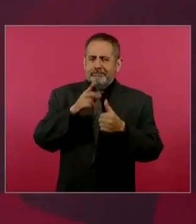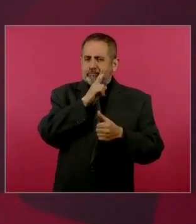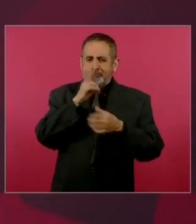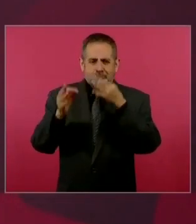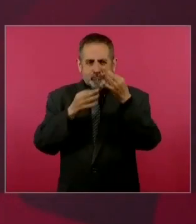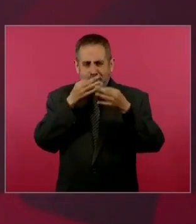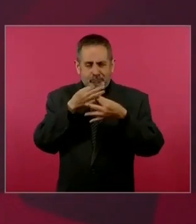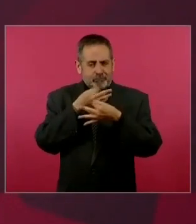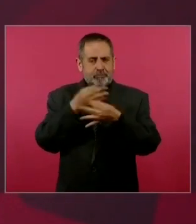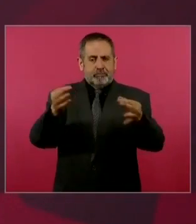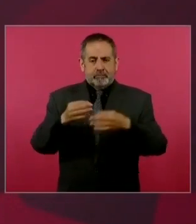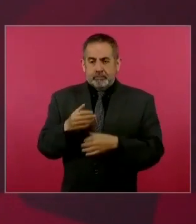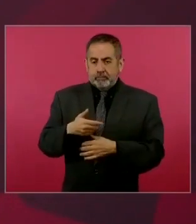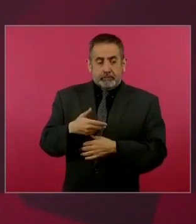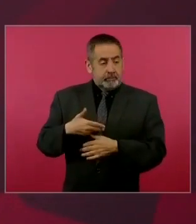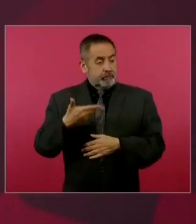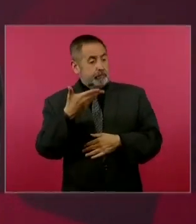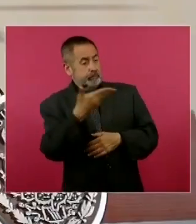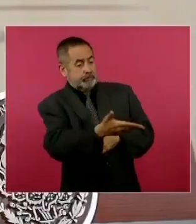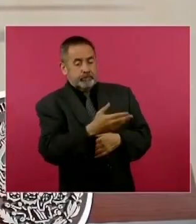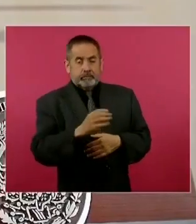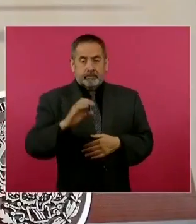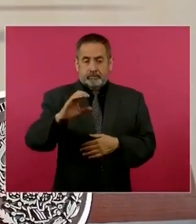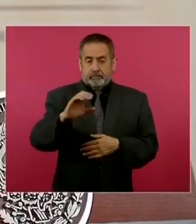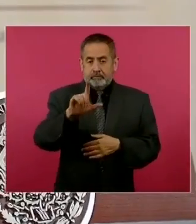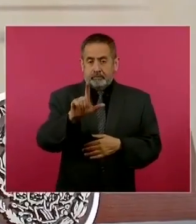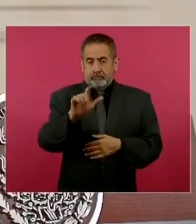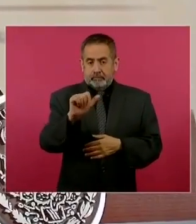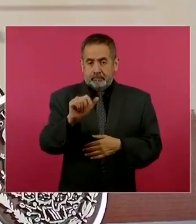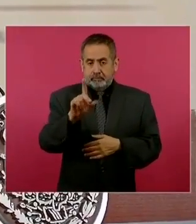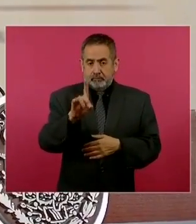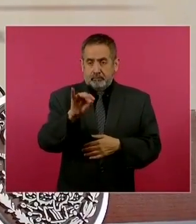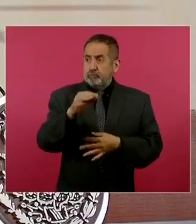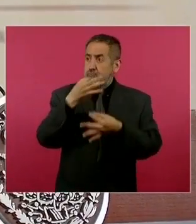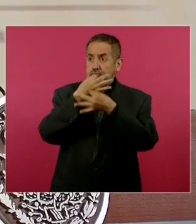le voy a pedir a Claudio X González, aquí,